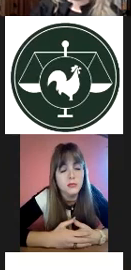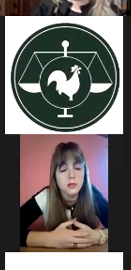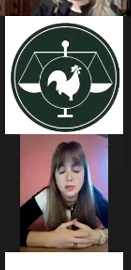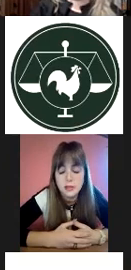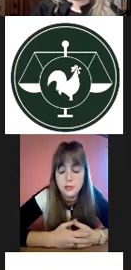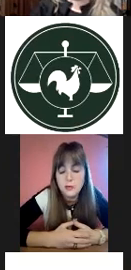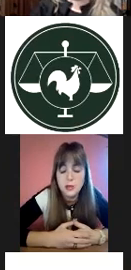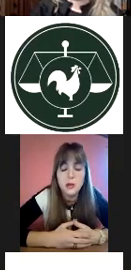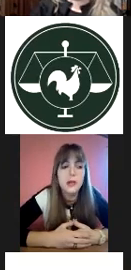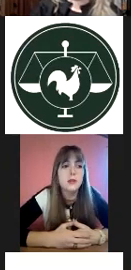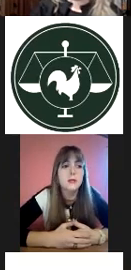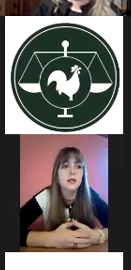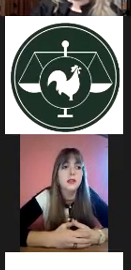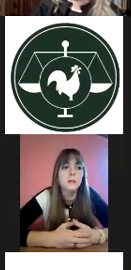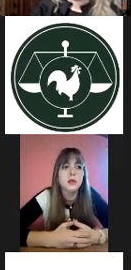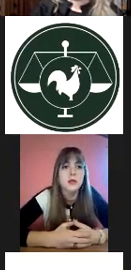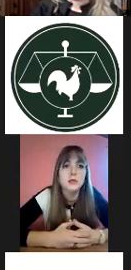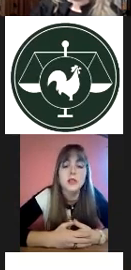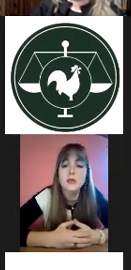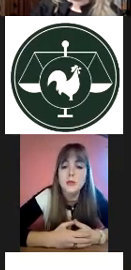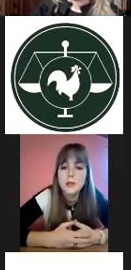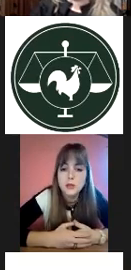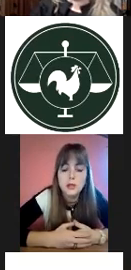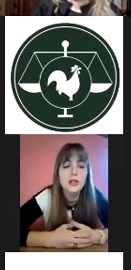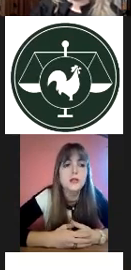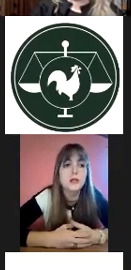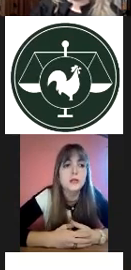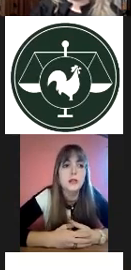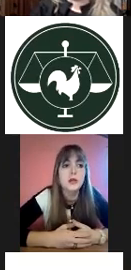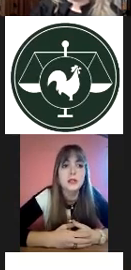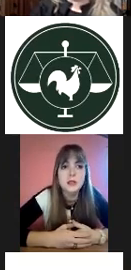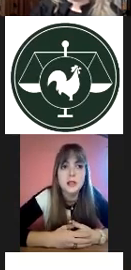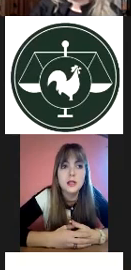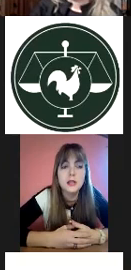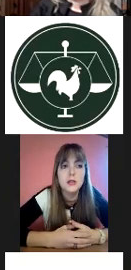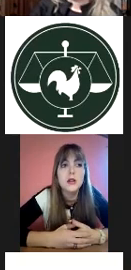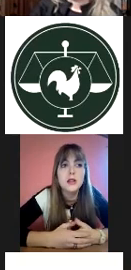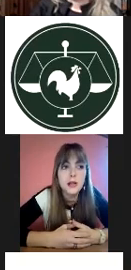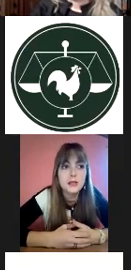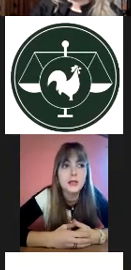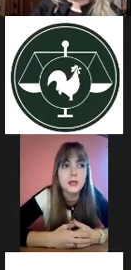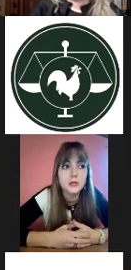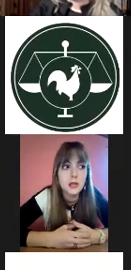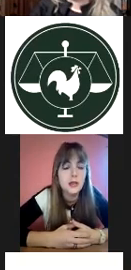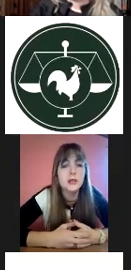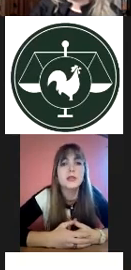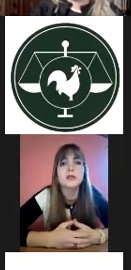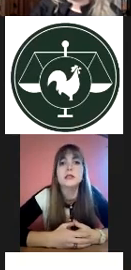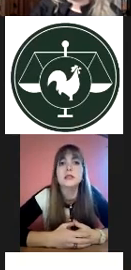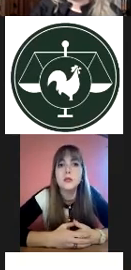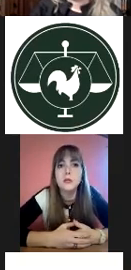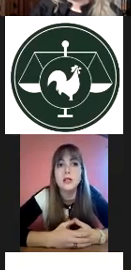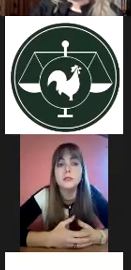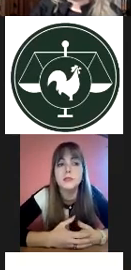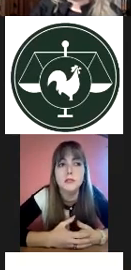Bueno, no sé si han podido ver campañas sobre Ni Una Menos también, sobre violencia de género, qué pasa, qué sucede, cuántas cosas